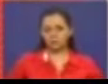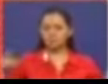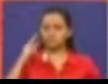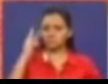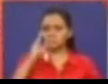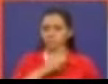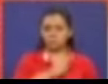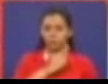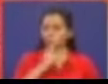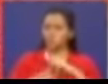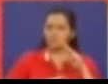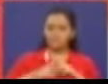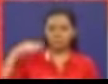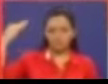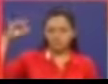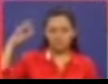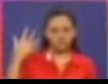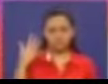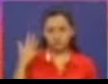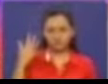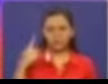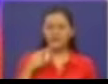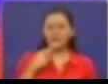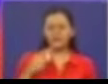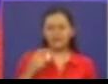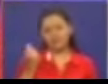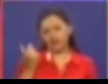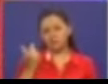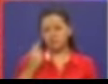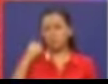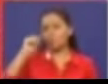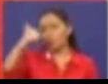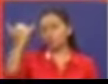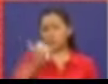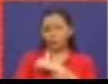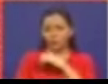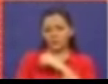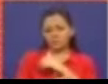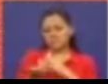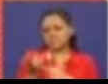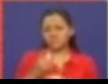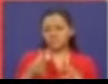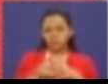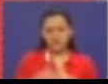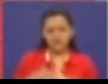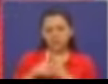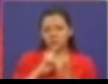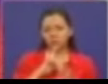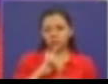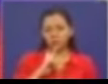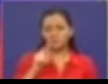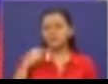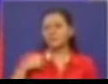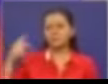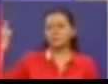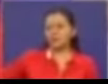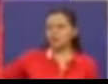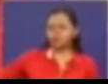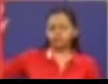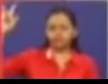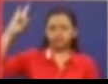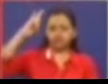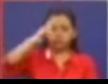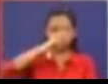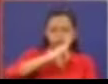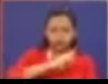mundo debe tener algo así. Hay gente que viaja medio planeta, gente de Estados Unidos que cada año viene, viaja 3.000 kilómetros